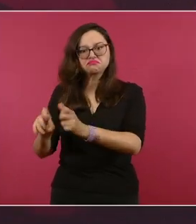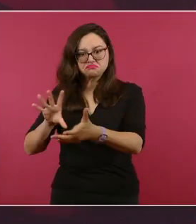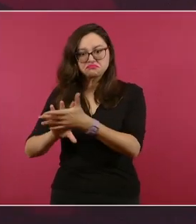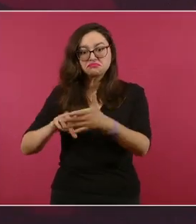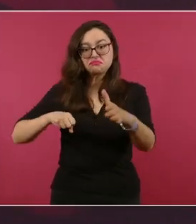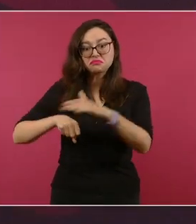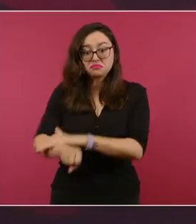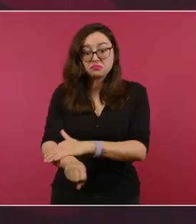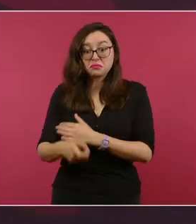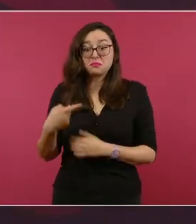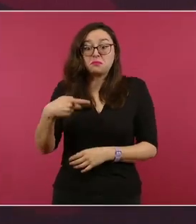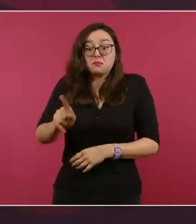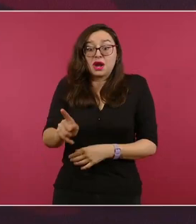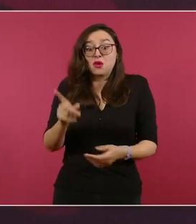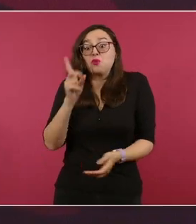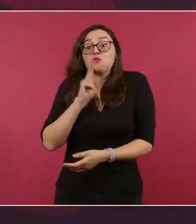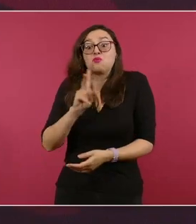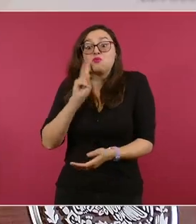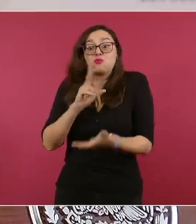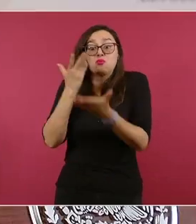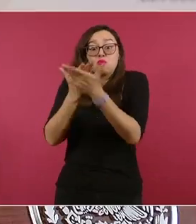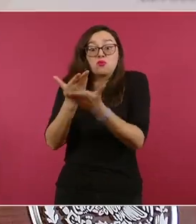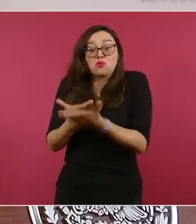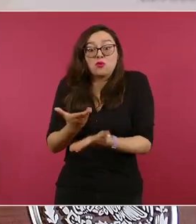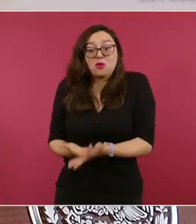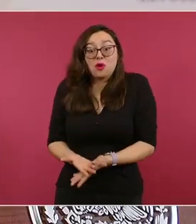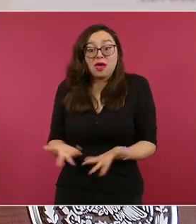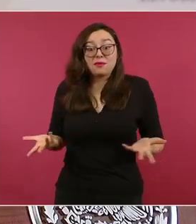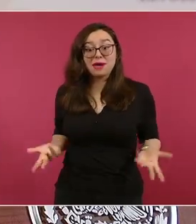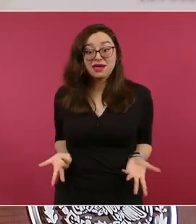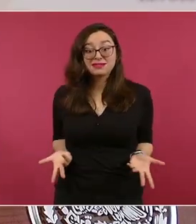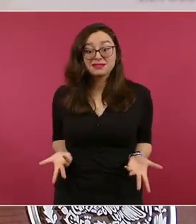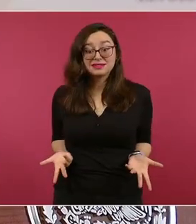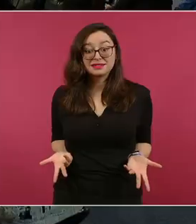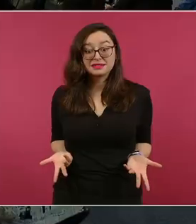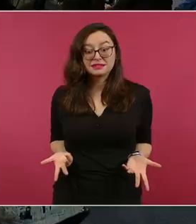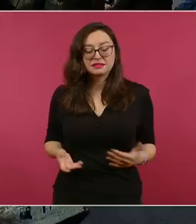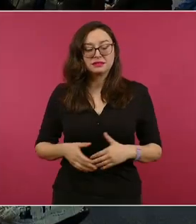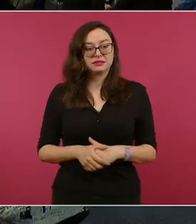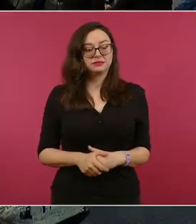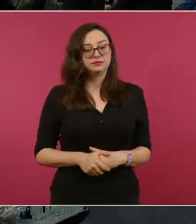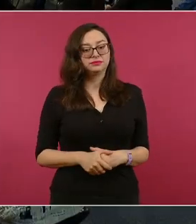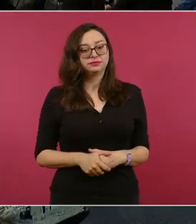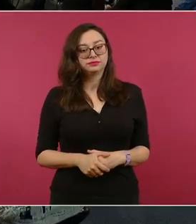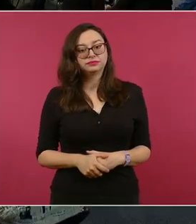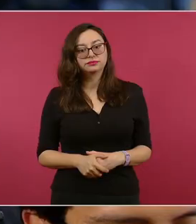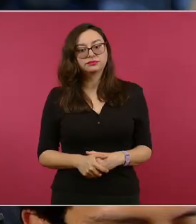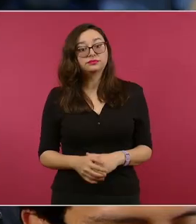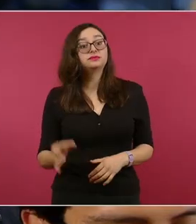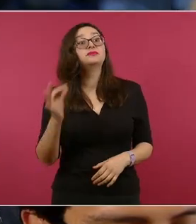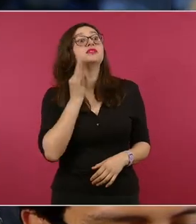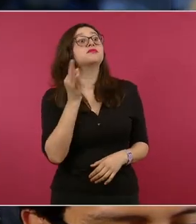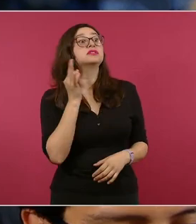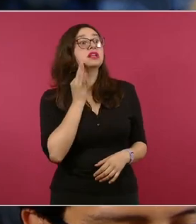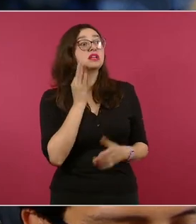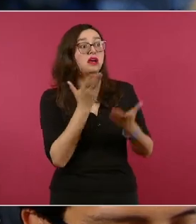de denunciar sin pruebas, la información, porque eso es calumnia. No está en la Fiscalía General de la República. No, no